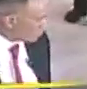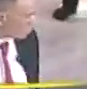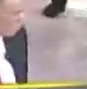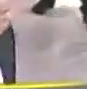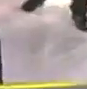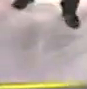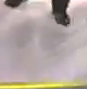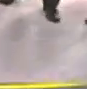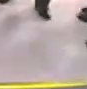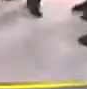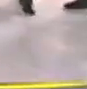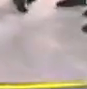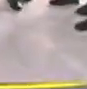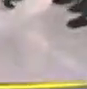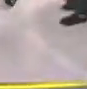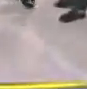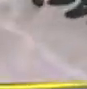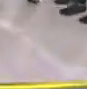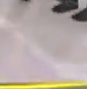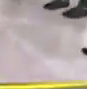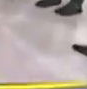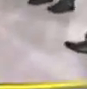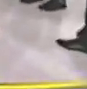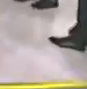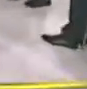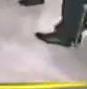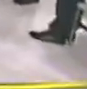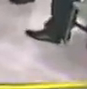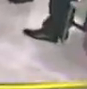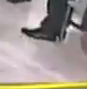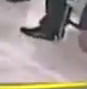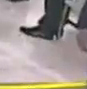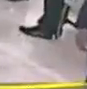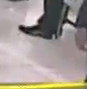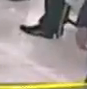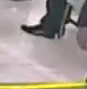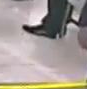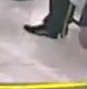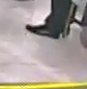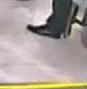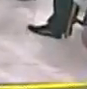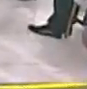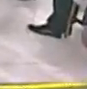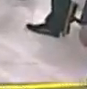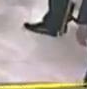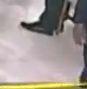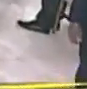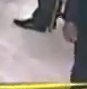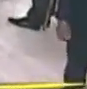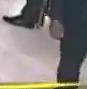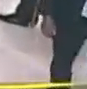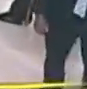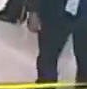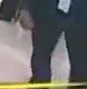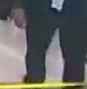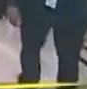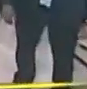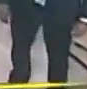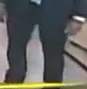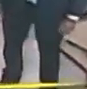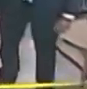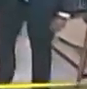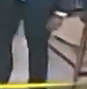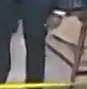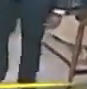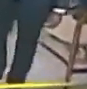en el año 2022 que crecieron a 3.326 millones de dólares en los productos no